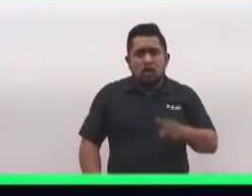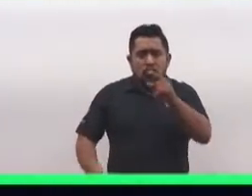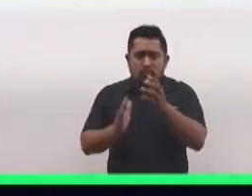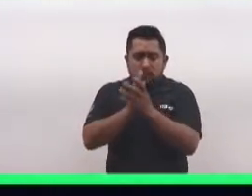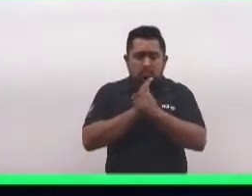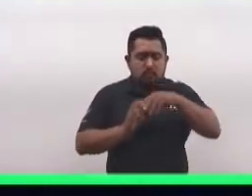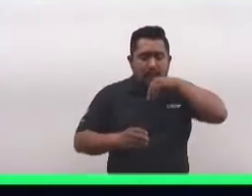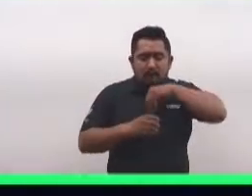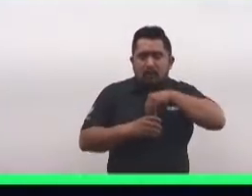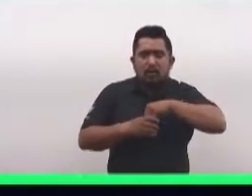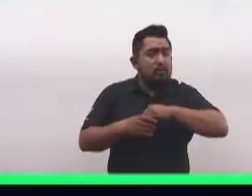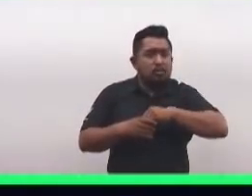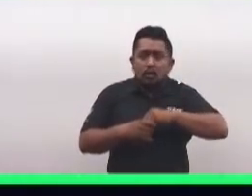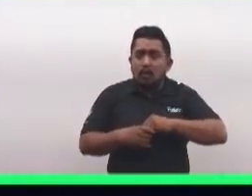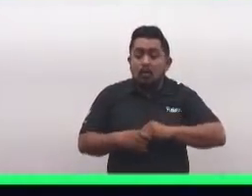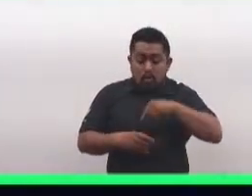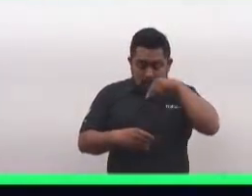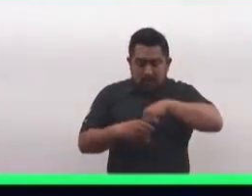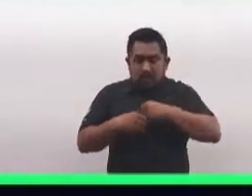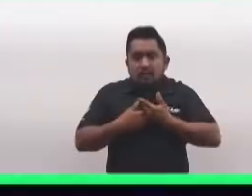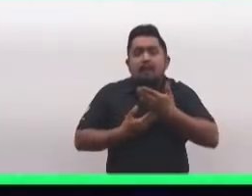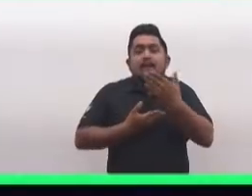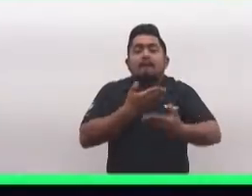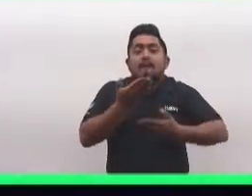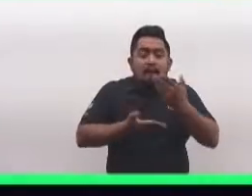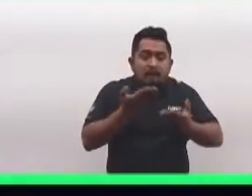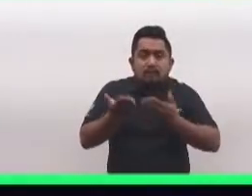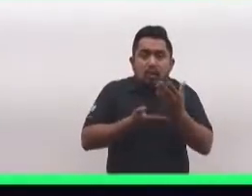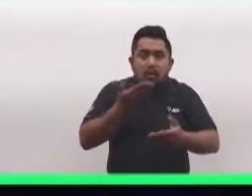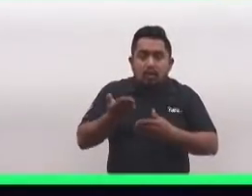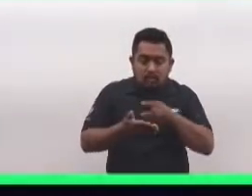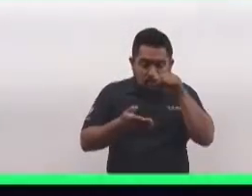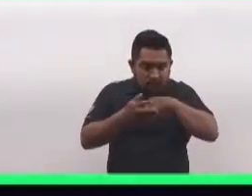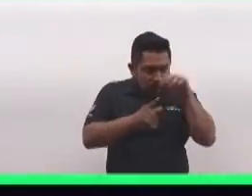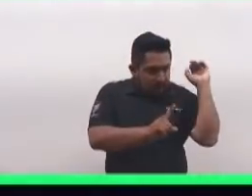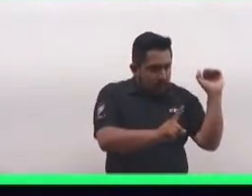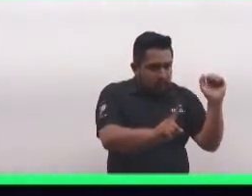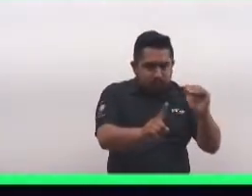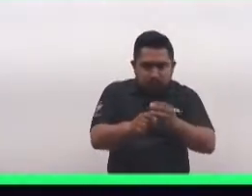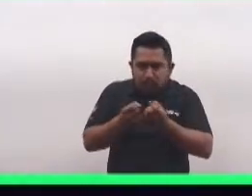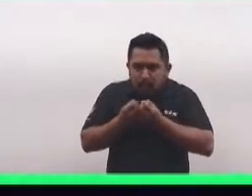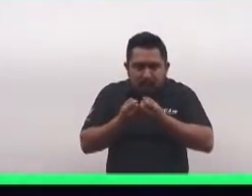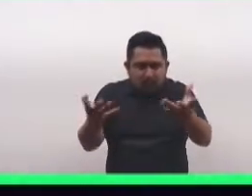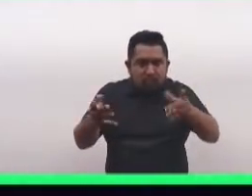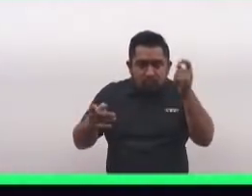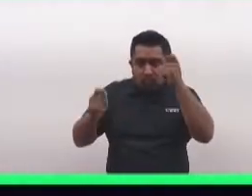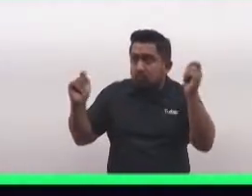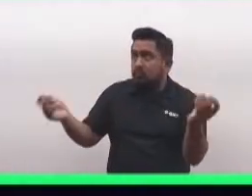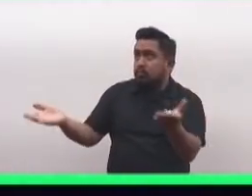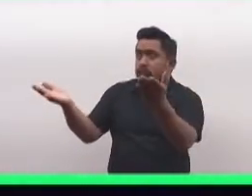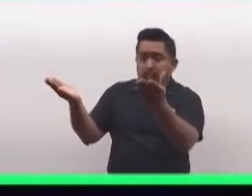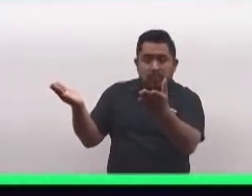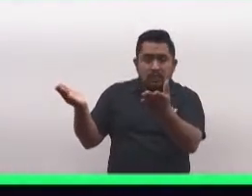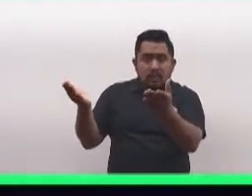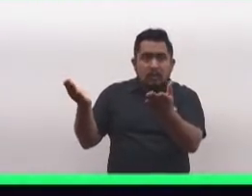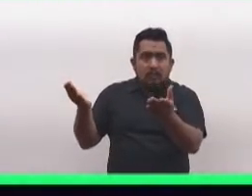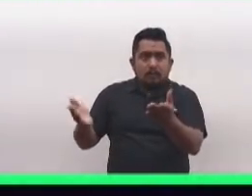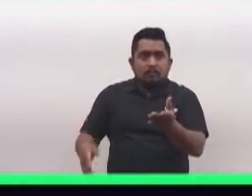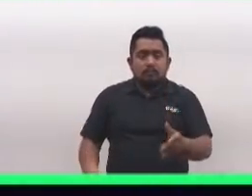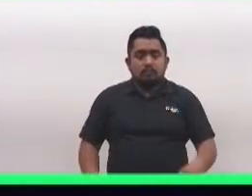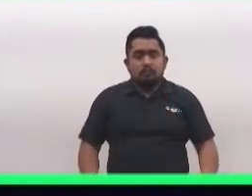el talento que dios te dio es para ser multiplicado para su honra y gloria pero no puedo